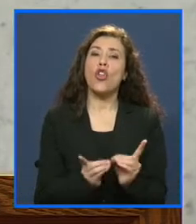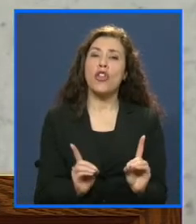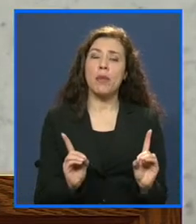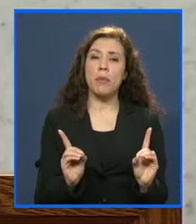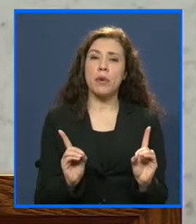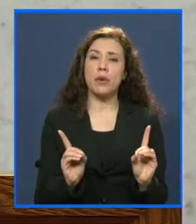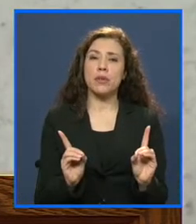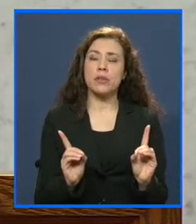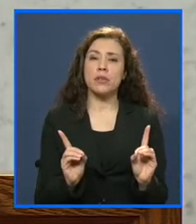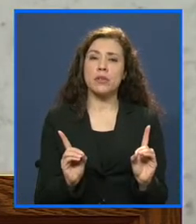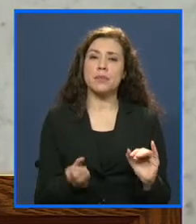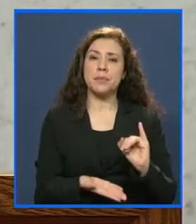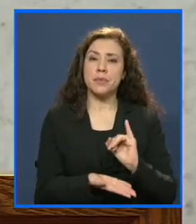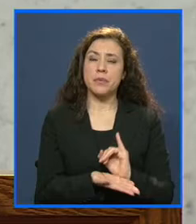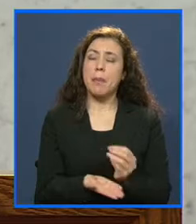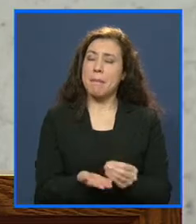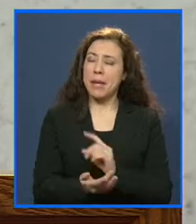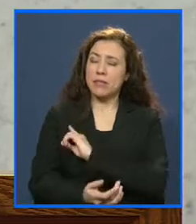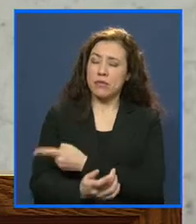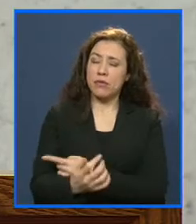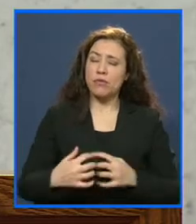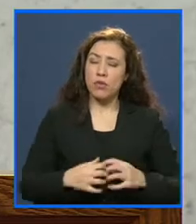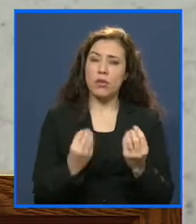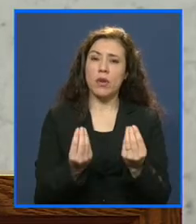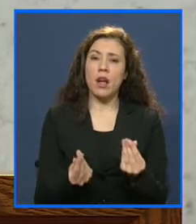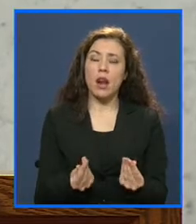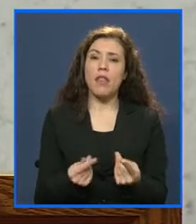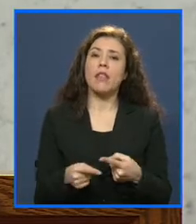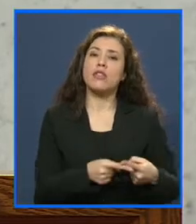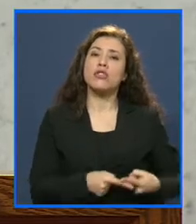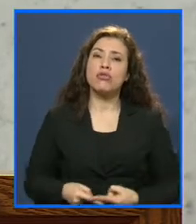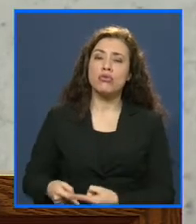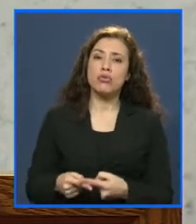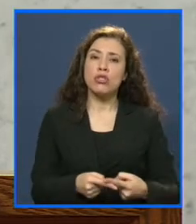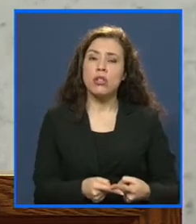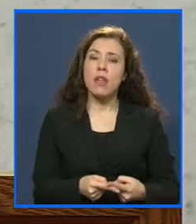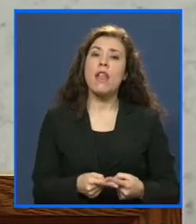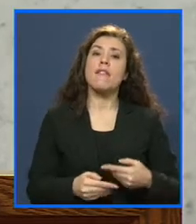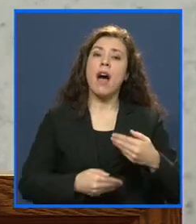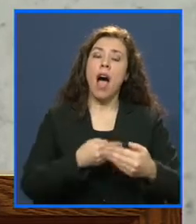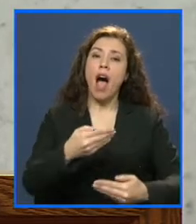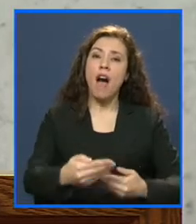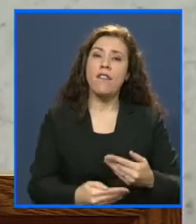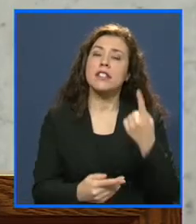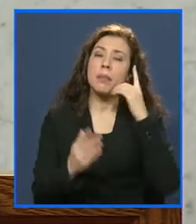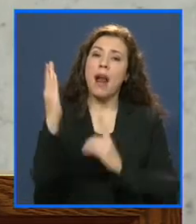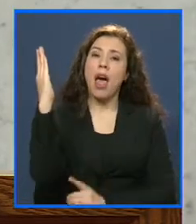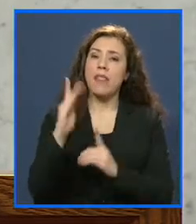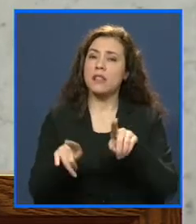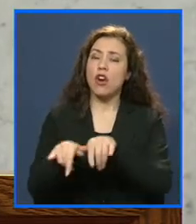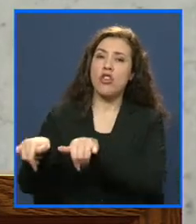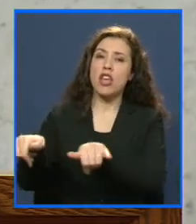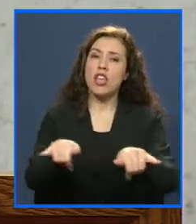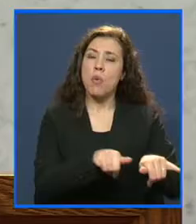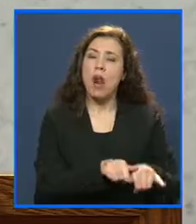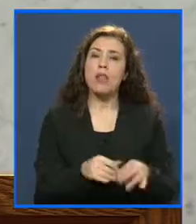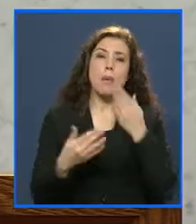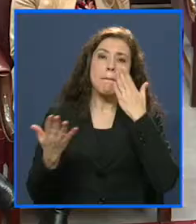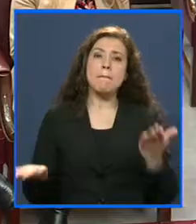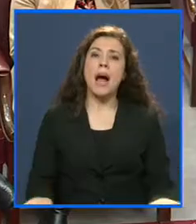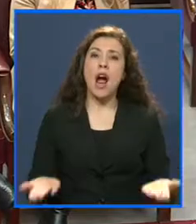e instituciones más robustas y de calidad las sociedades transitarán hacia el desarrollo equitativo próspero y